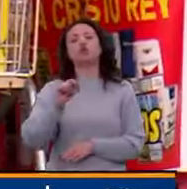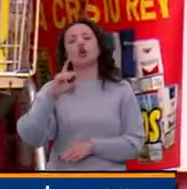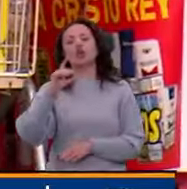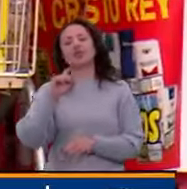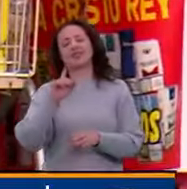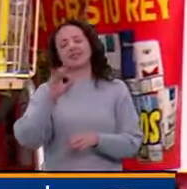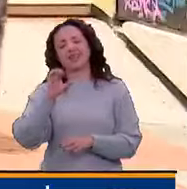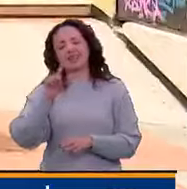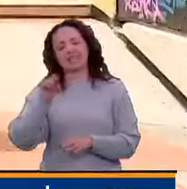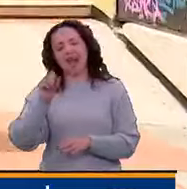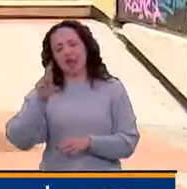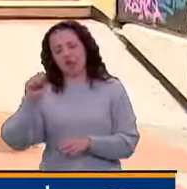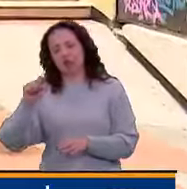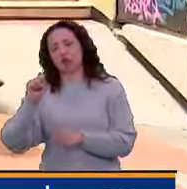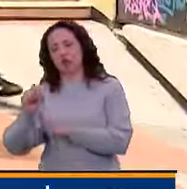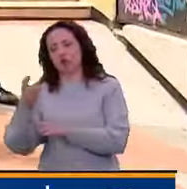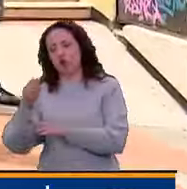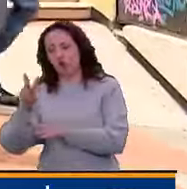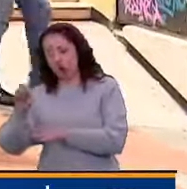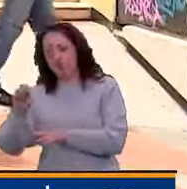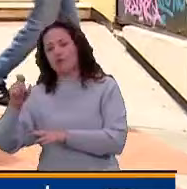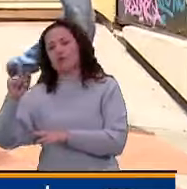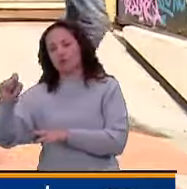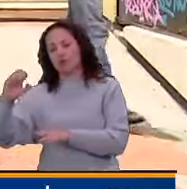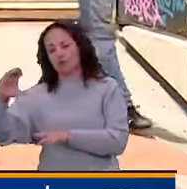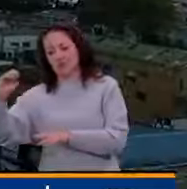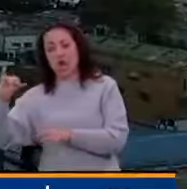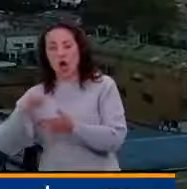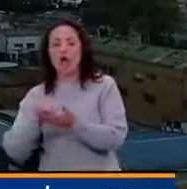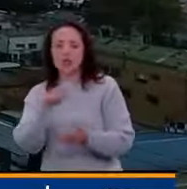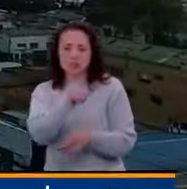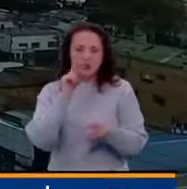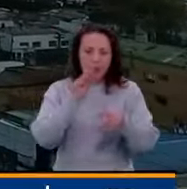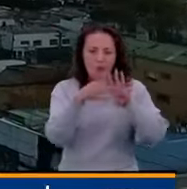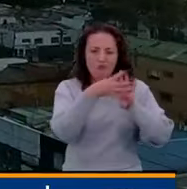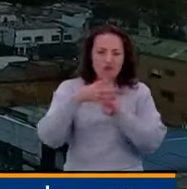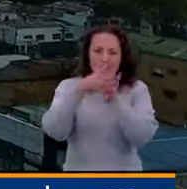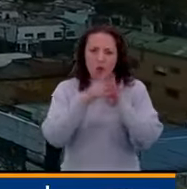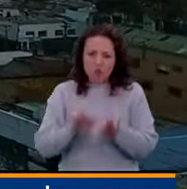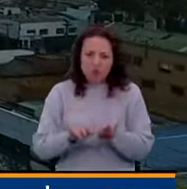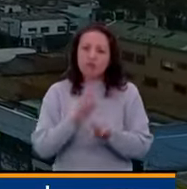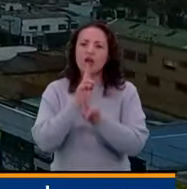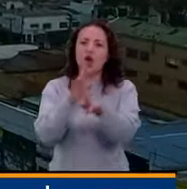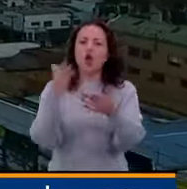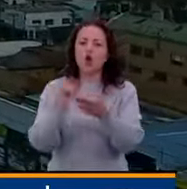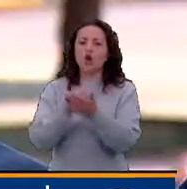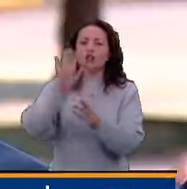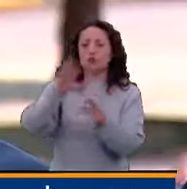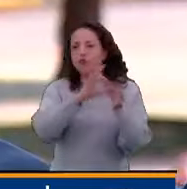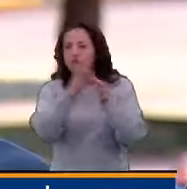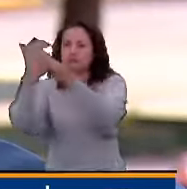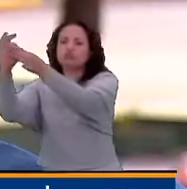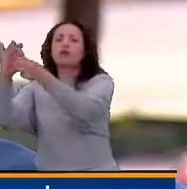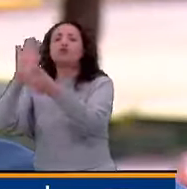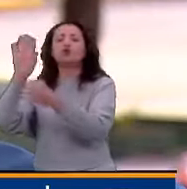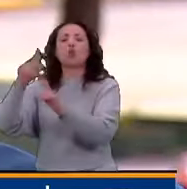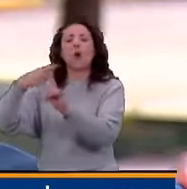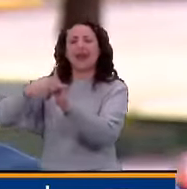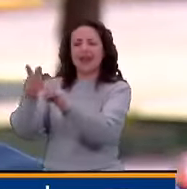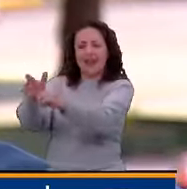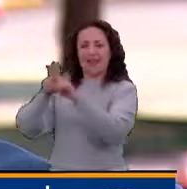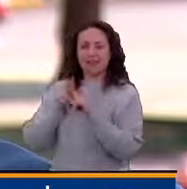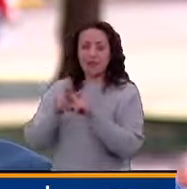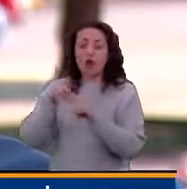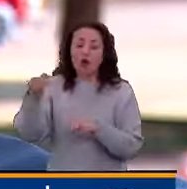www.desarrolloeconomico.gov.co encontrará el formulario para realizar la solicitud en alianza con plataformas de crédito. Ellos no cobran una tasa de